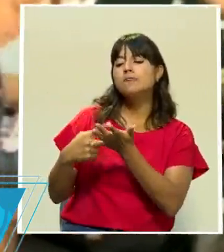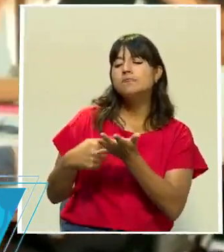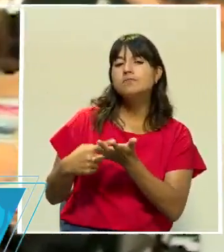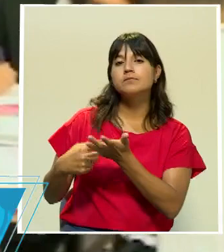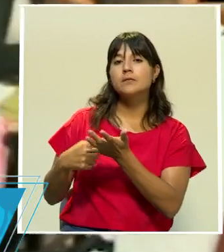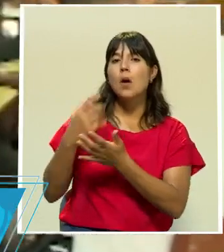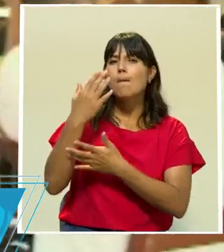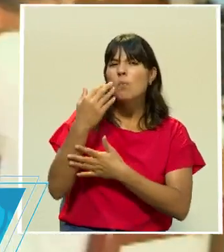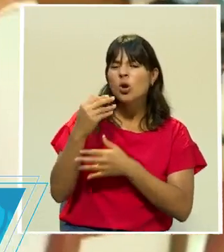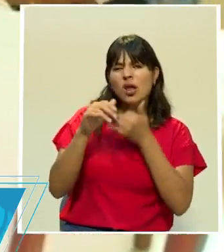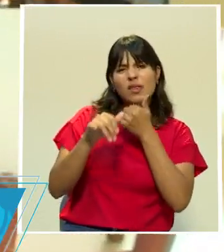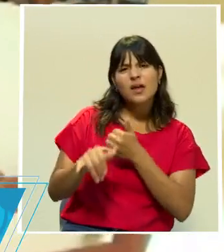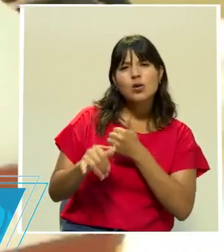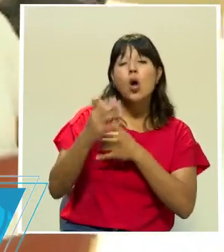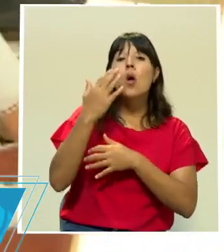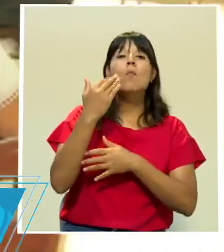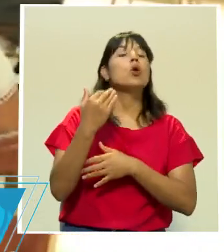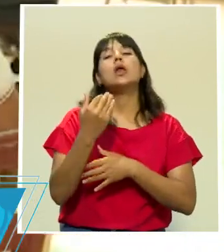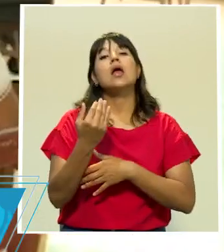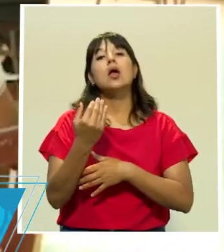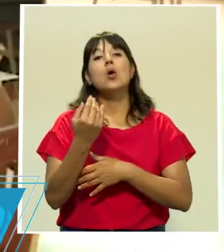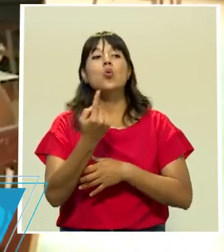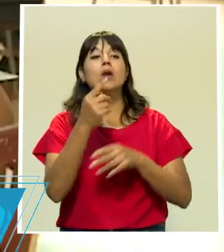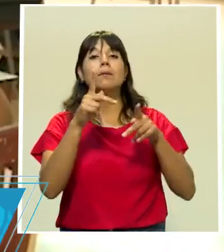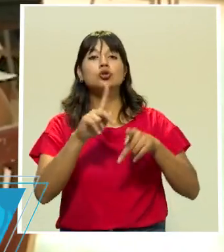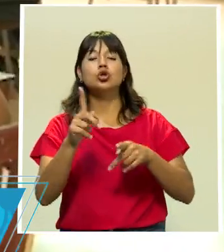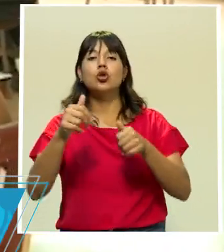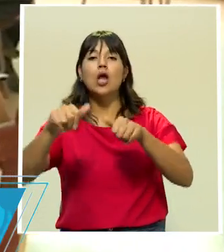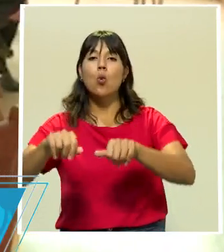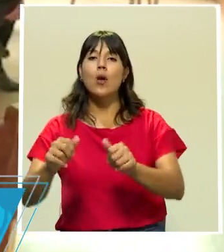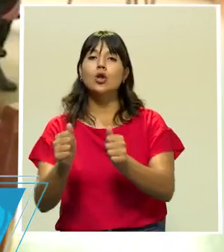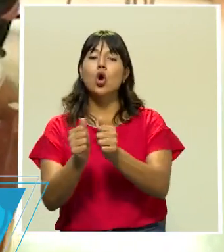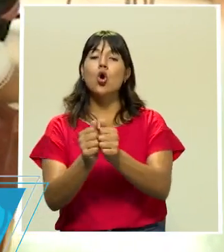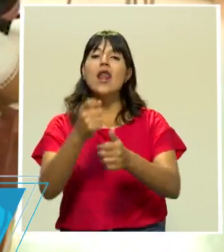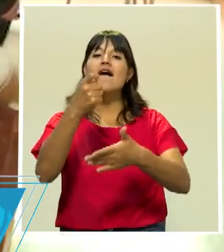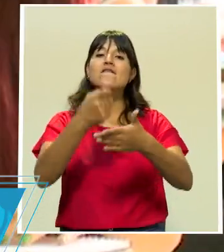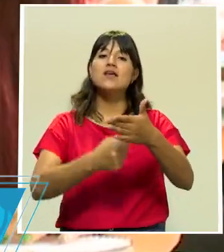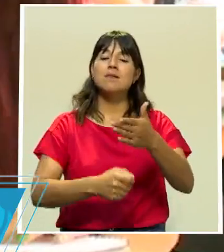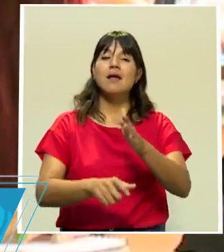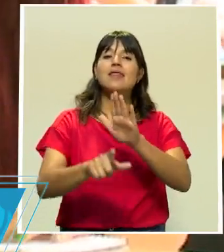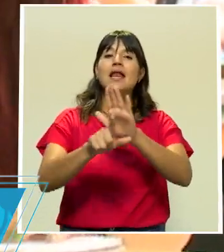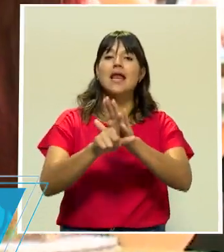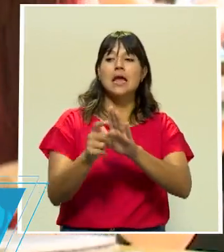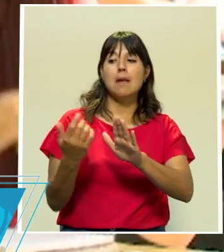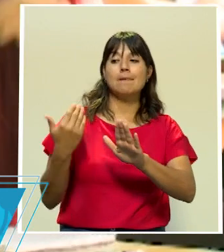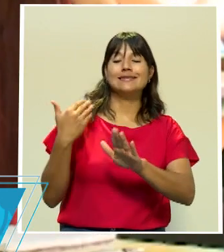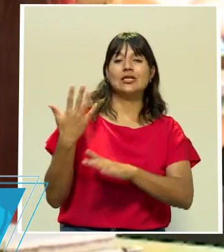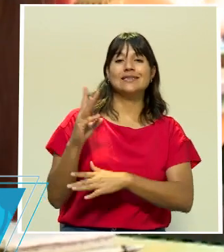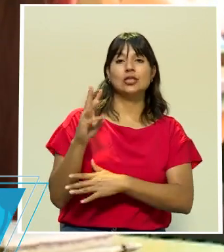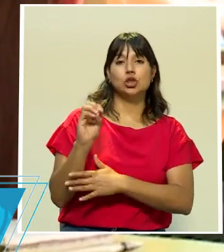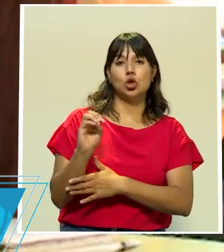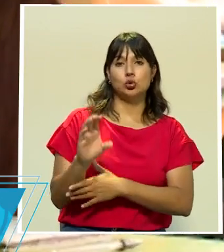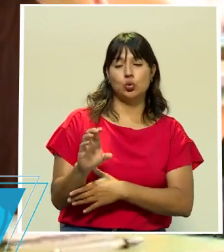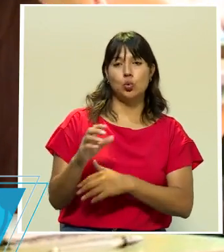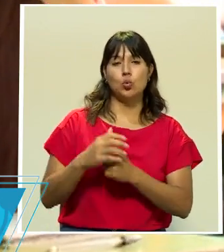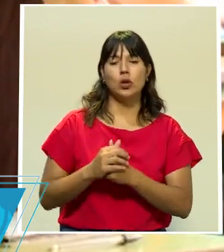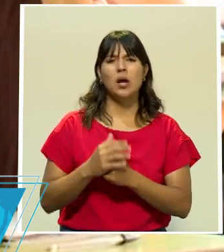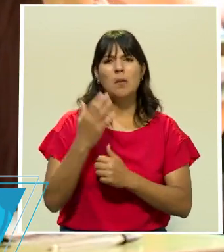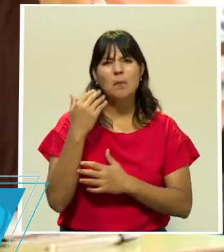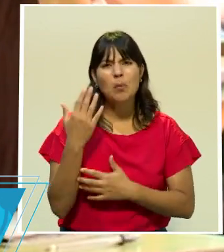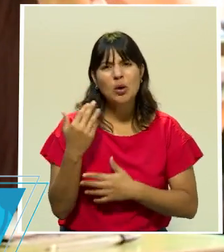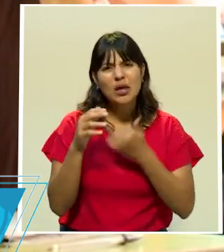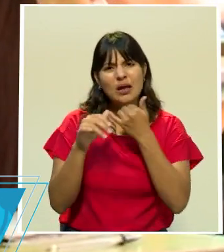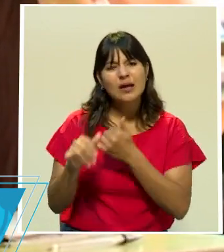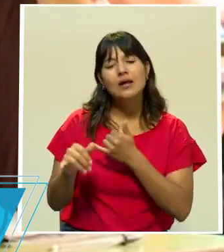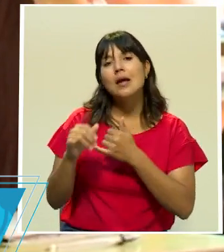de la Convención Colectiva del Sector Educación que se dio el pasado viernes 16 de octubre. Entre los hechos que se les imputa se